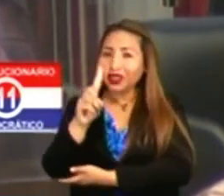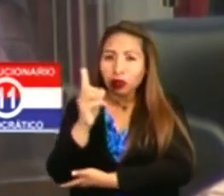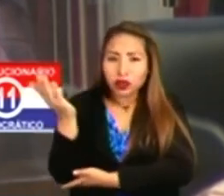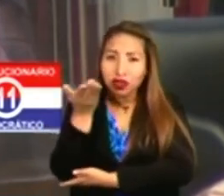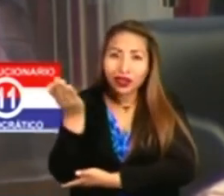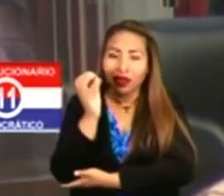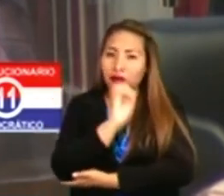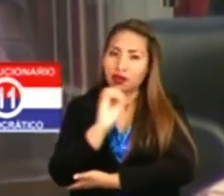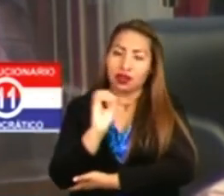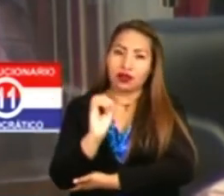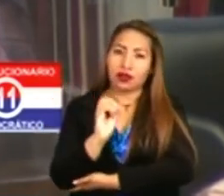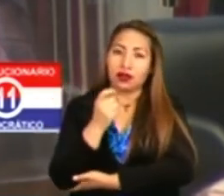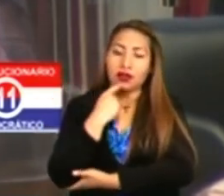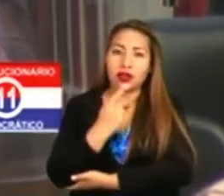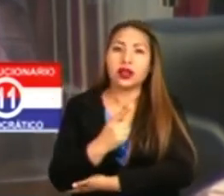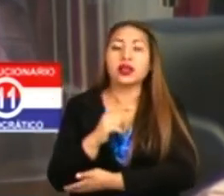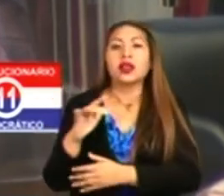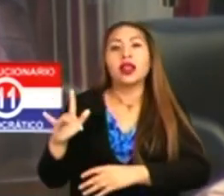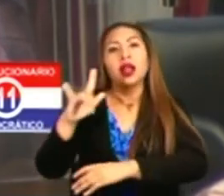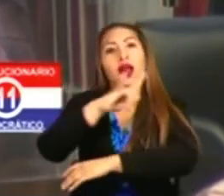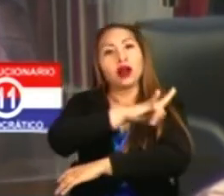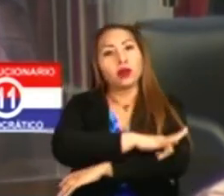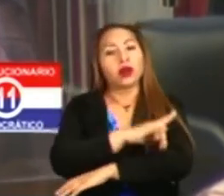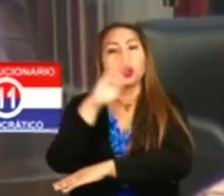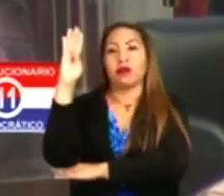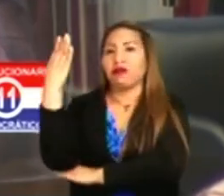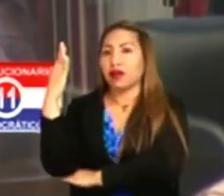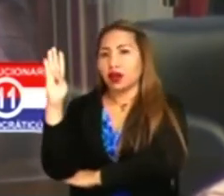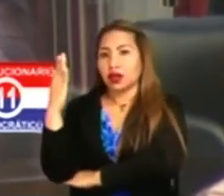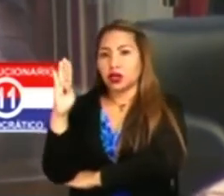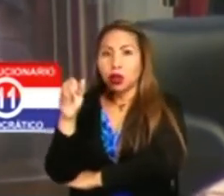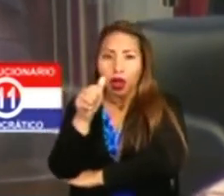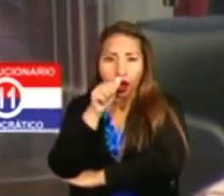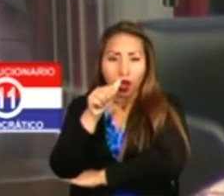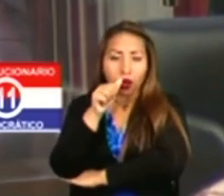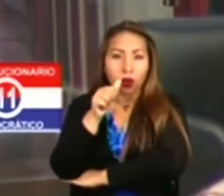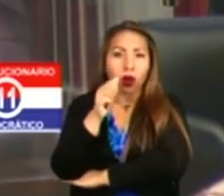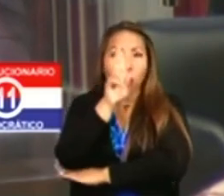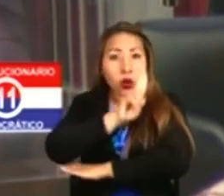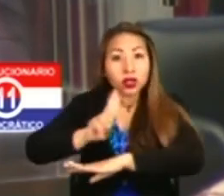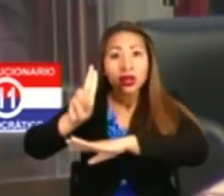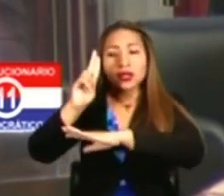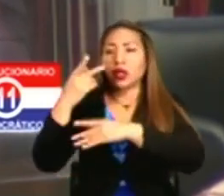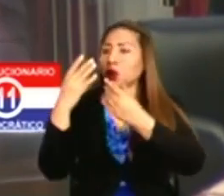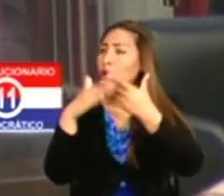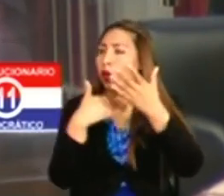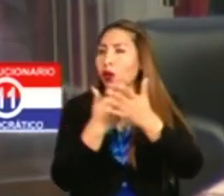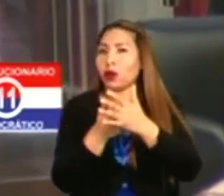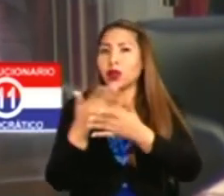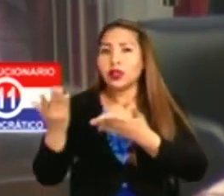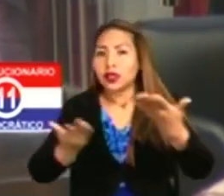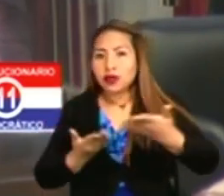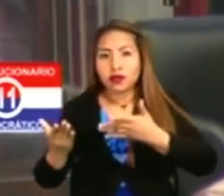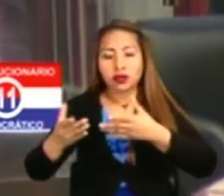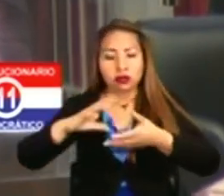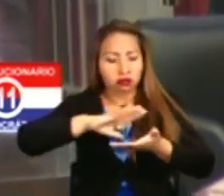y agua, servicio, lavamanos, silla, luz eléctrica,